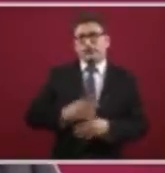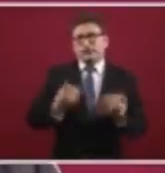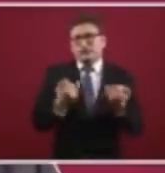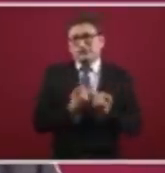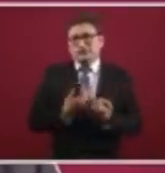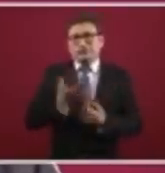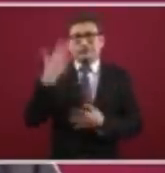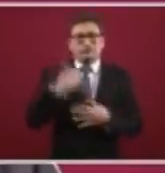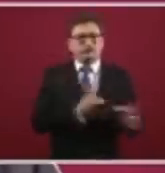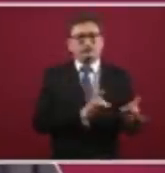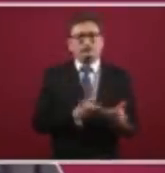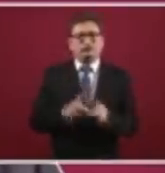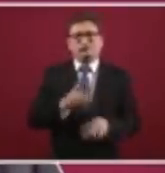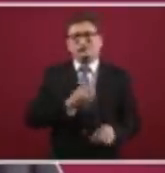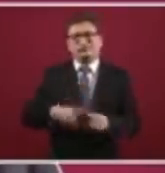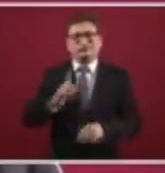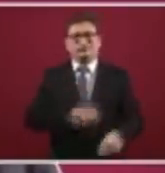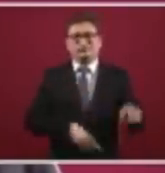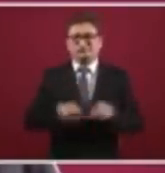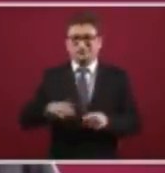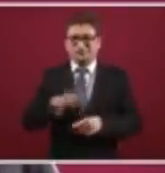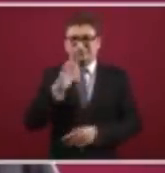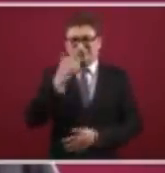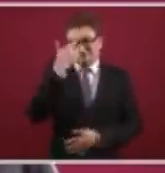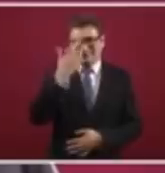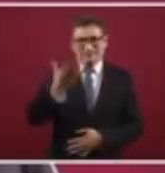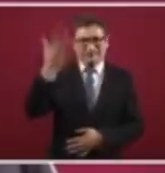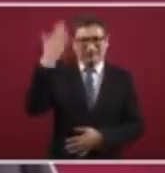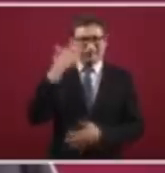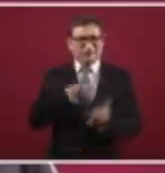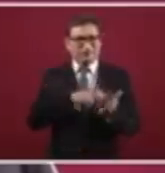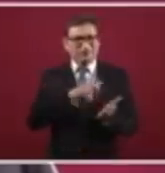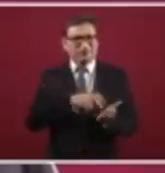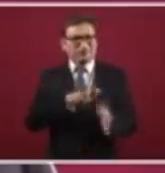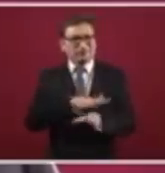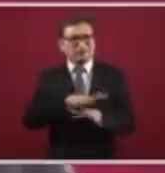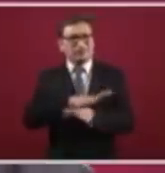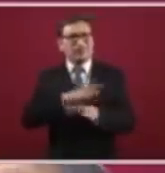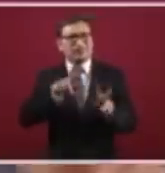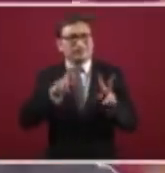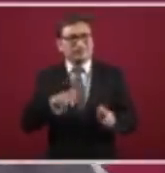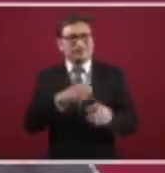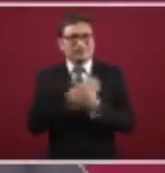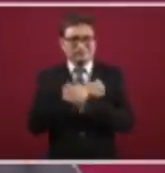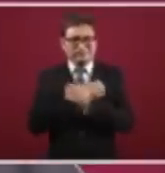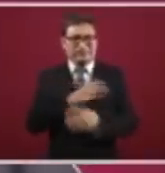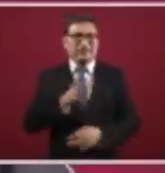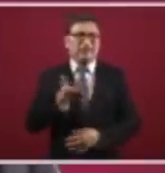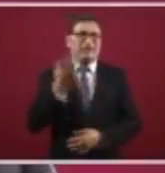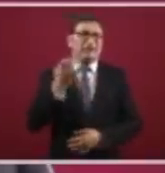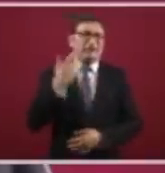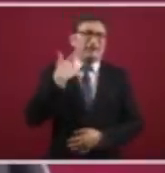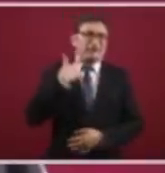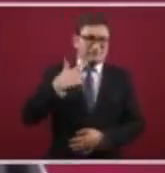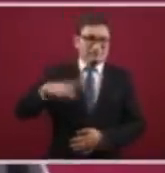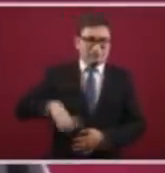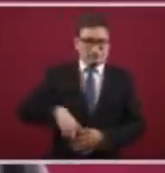qué se aprobó en el gobierno anterior